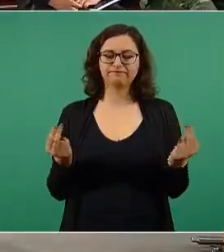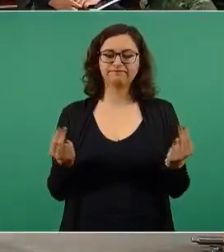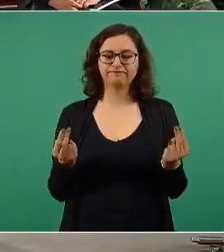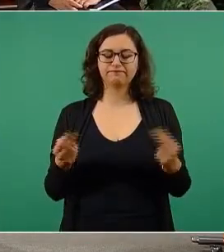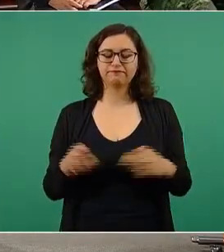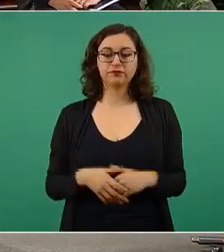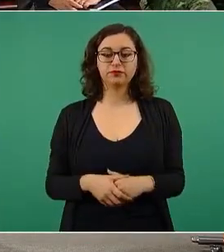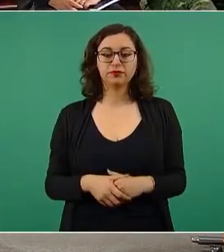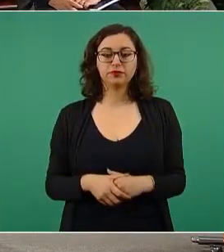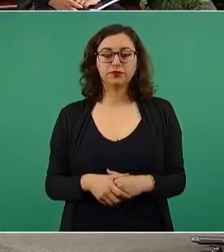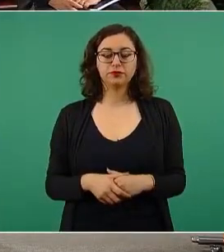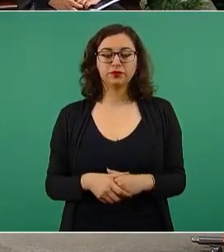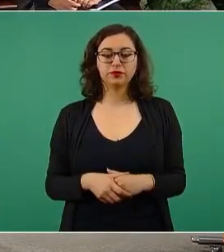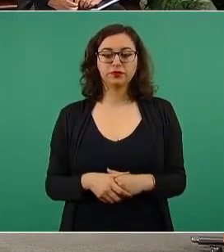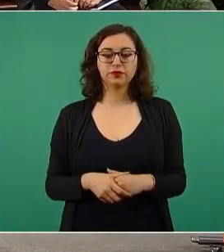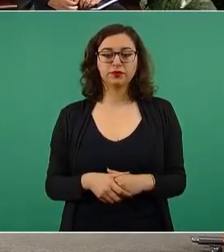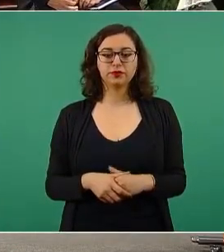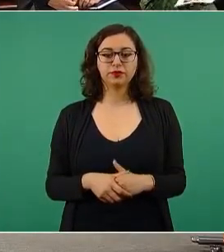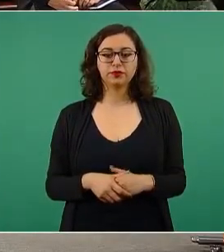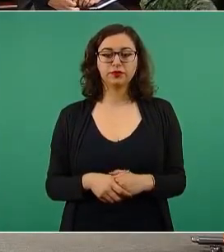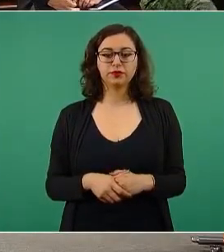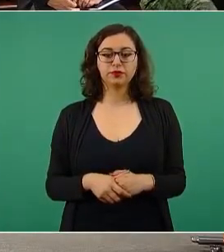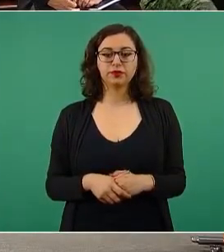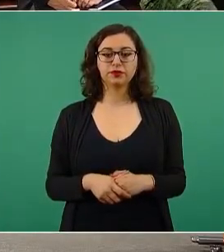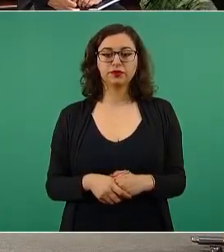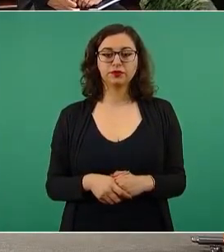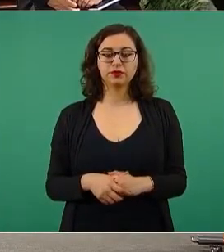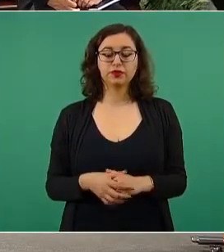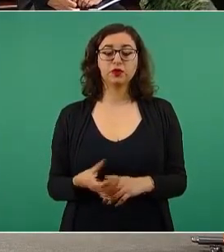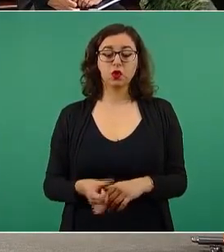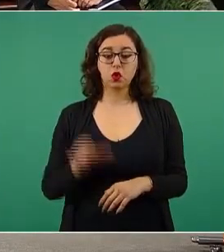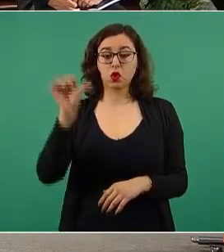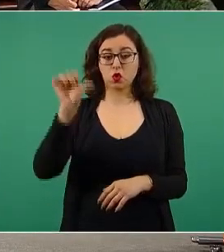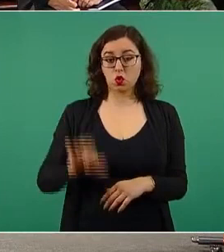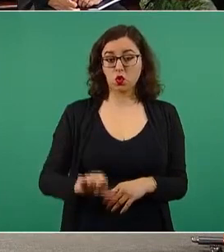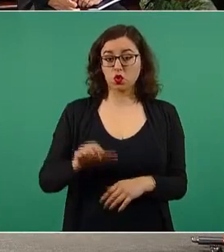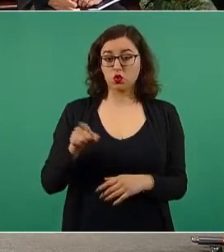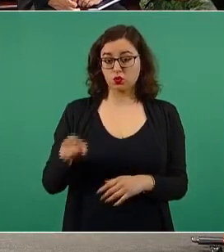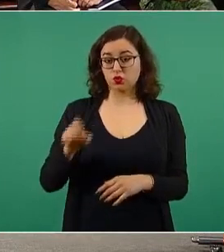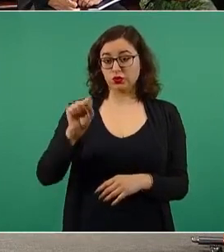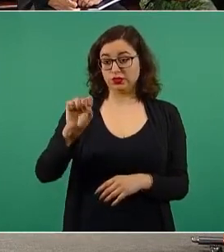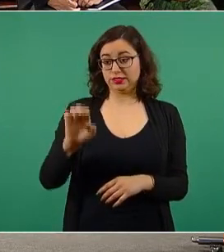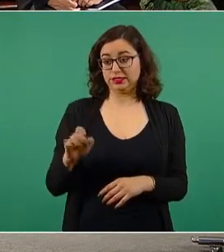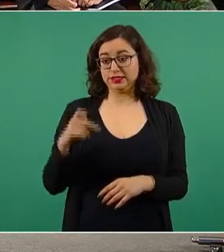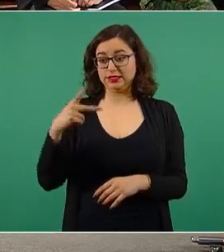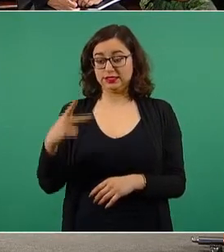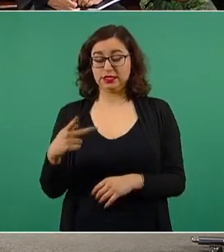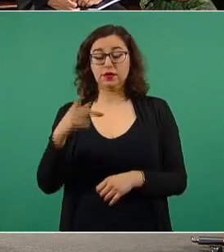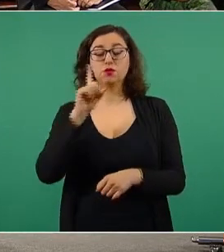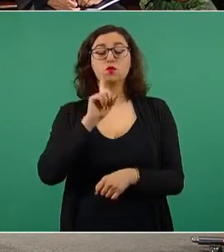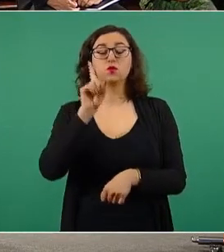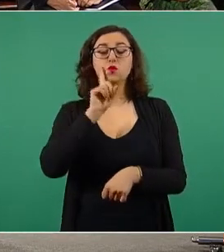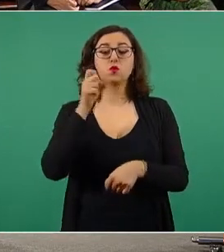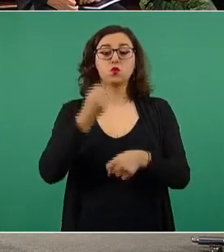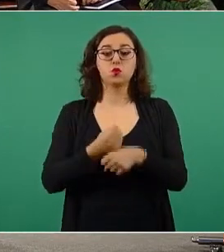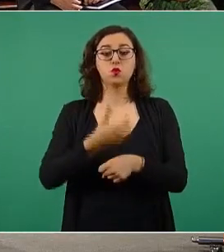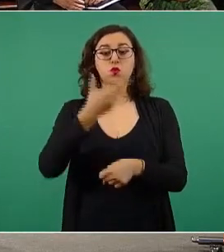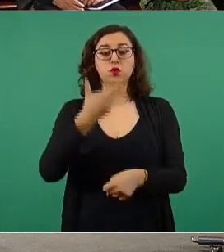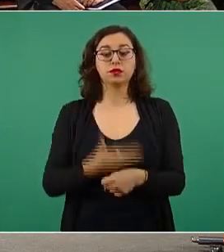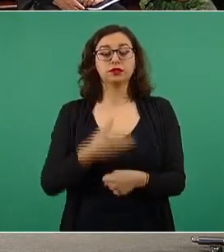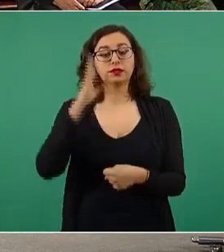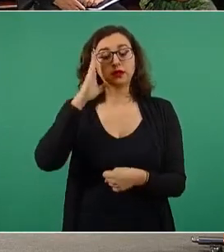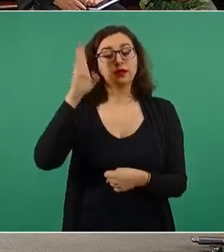Hoy la Secretaría de Educación Pública, la maestra